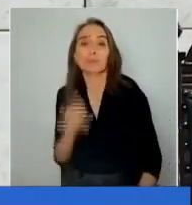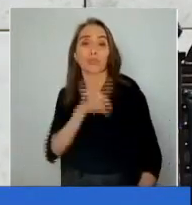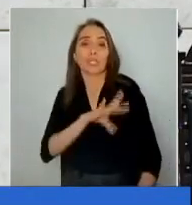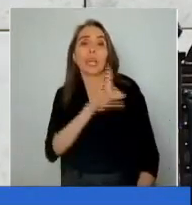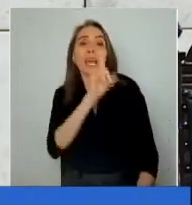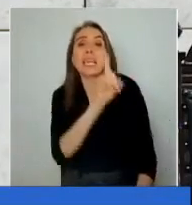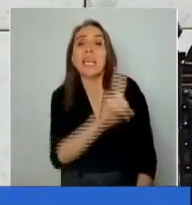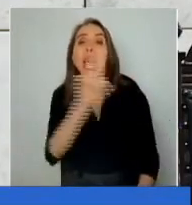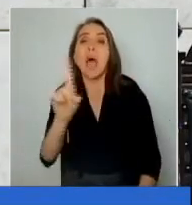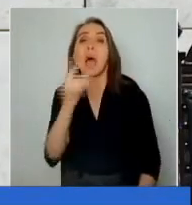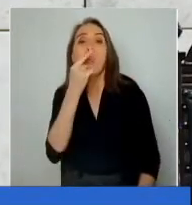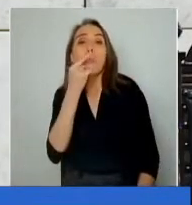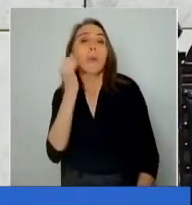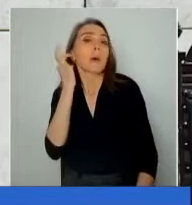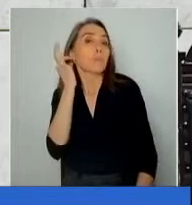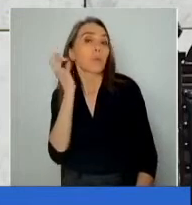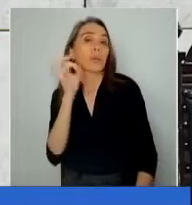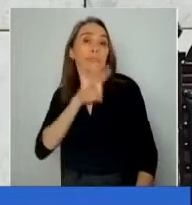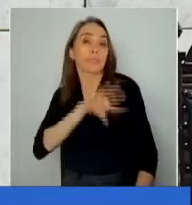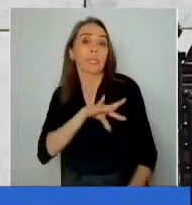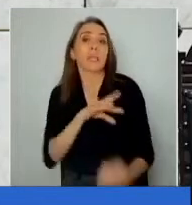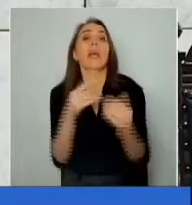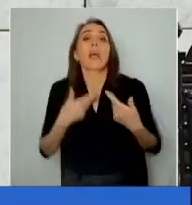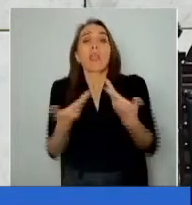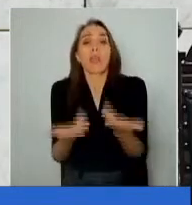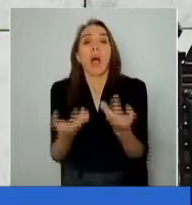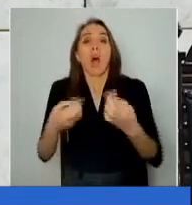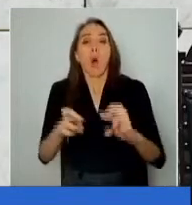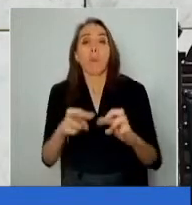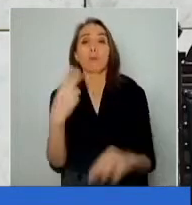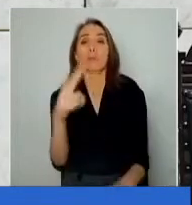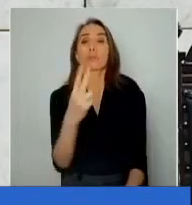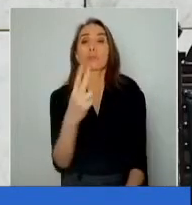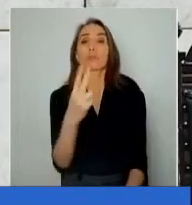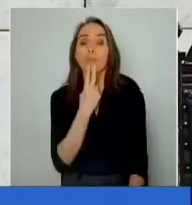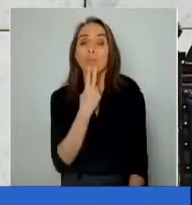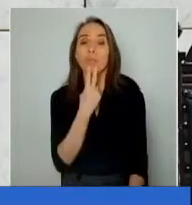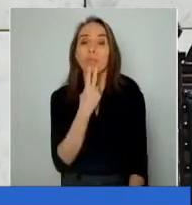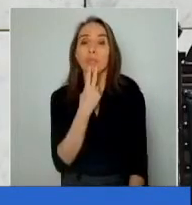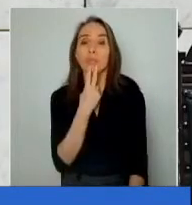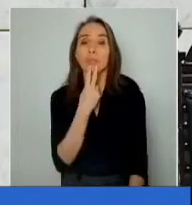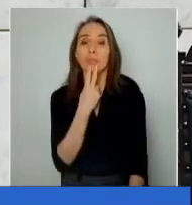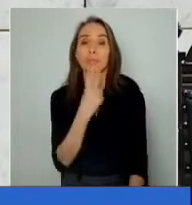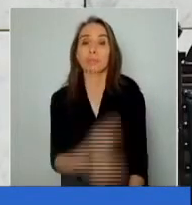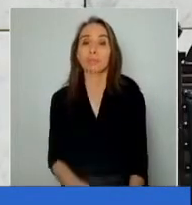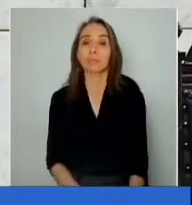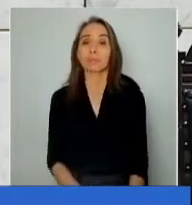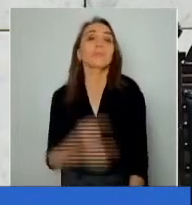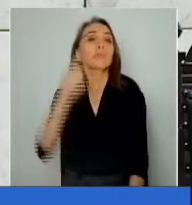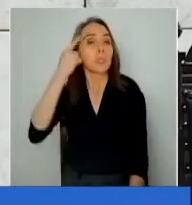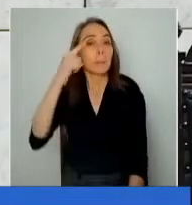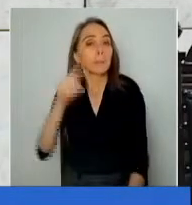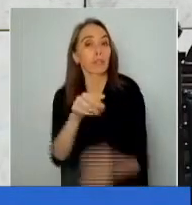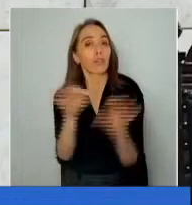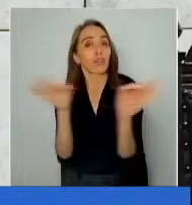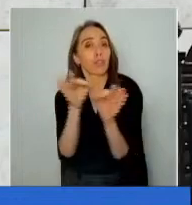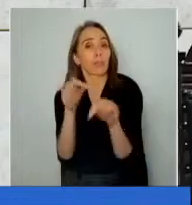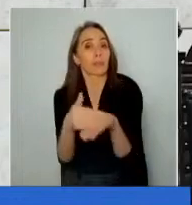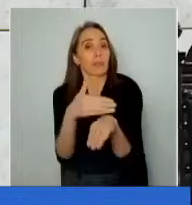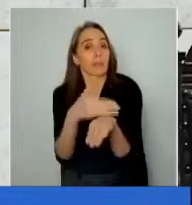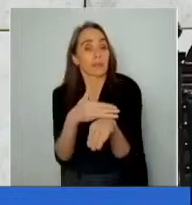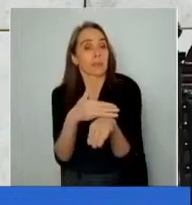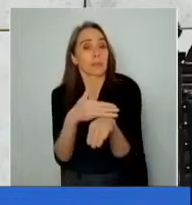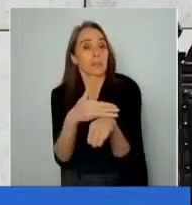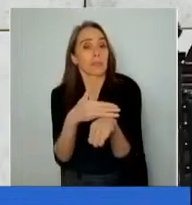tenga la oportunidad en su vida sin embargo lo anterior hay que